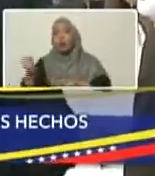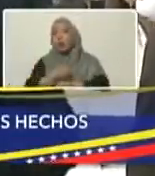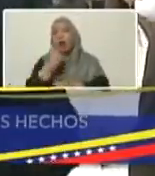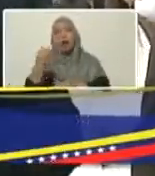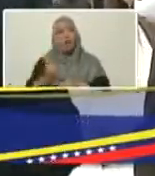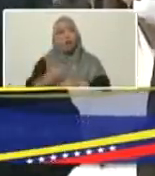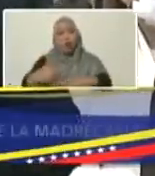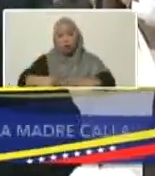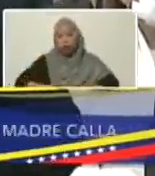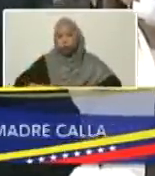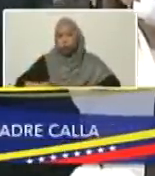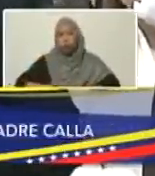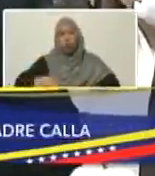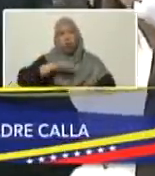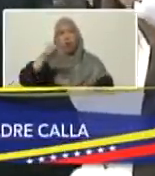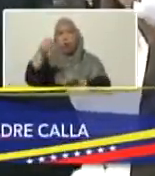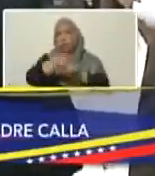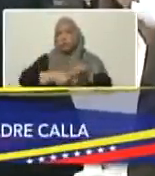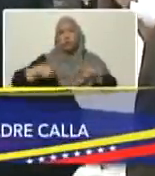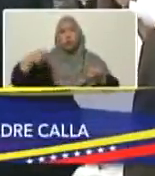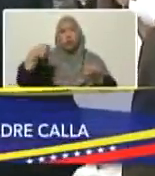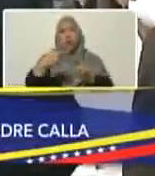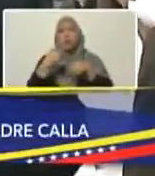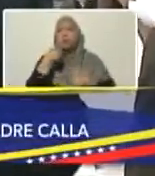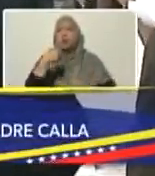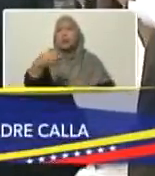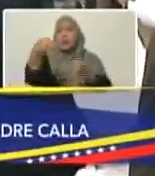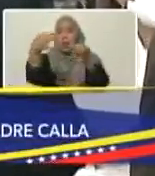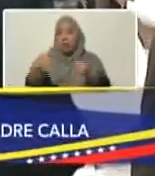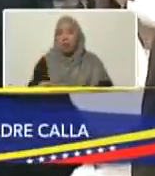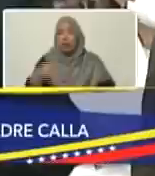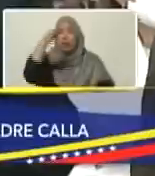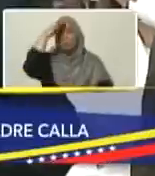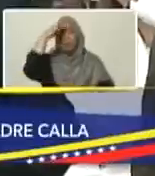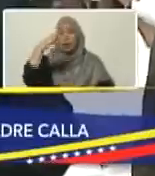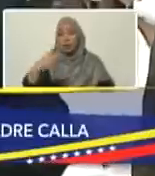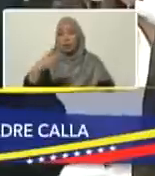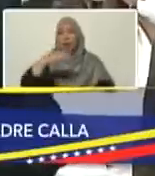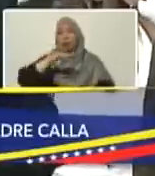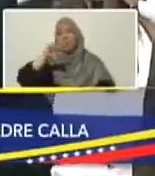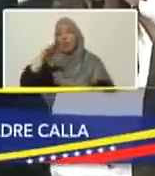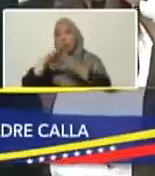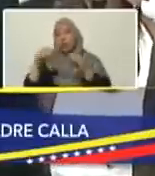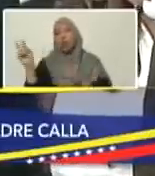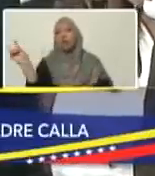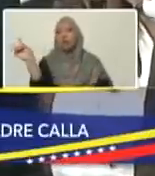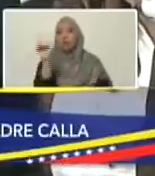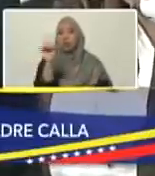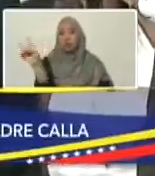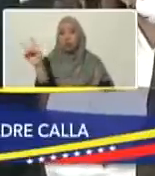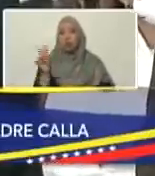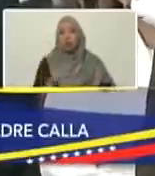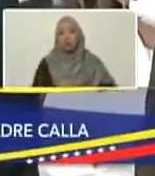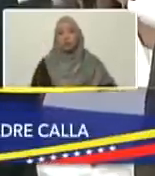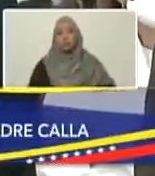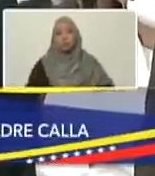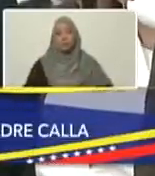cada vez más nuestra lucha por la honestidad y el honor militar de Venezuela.